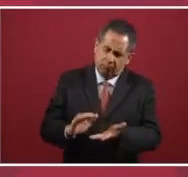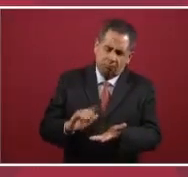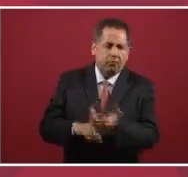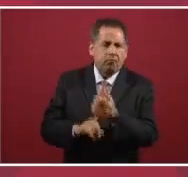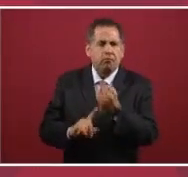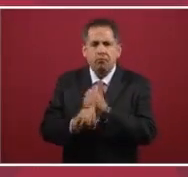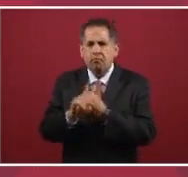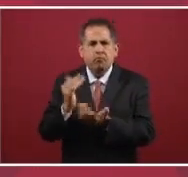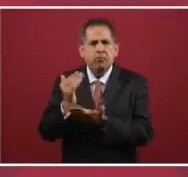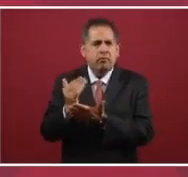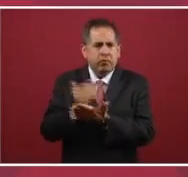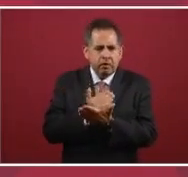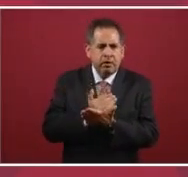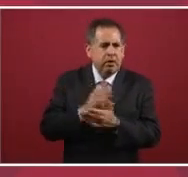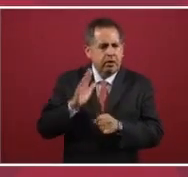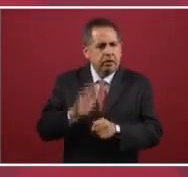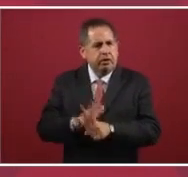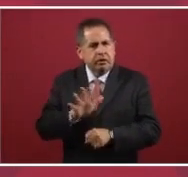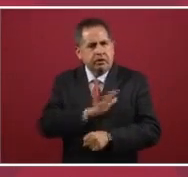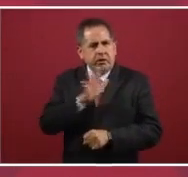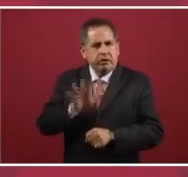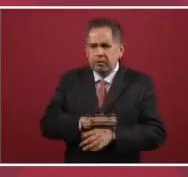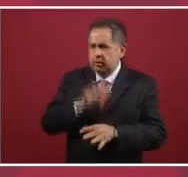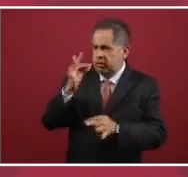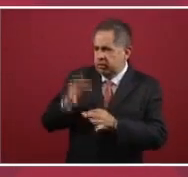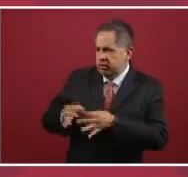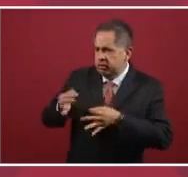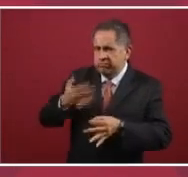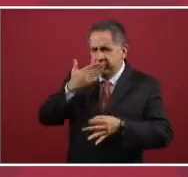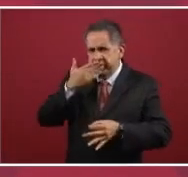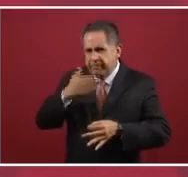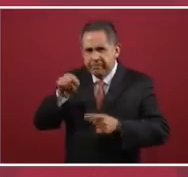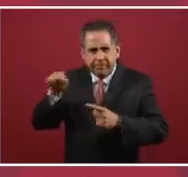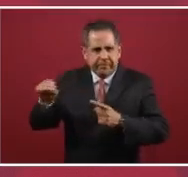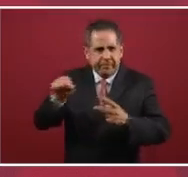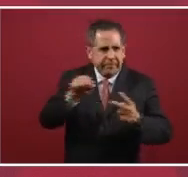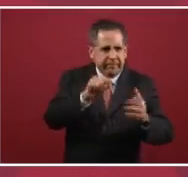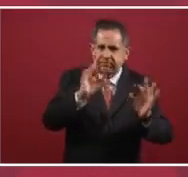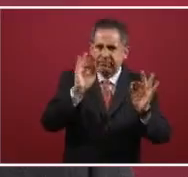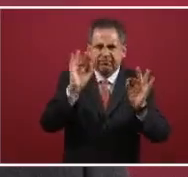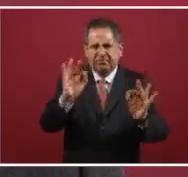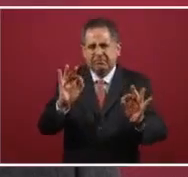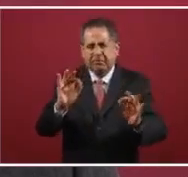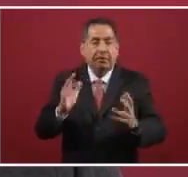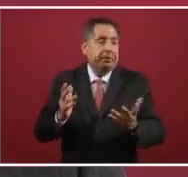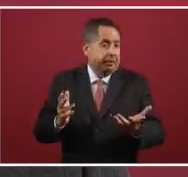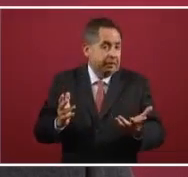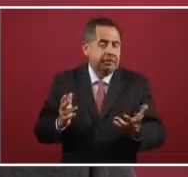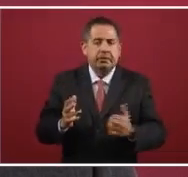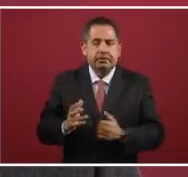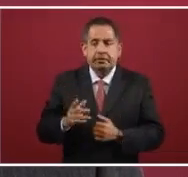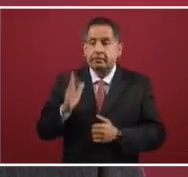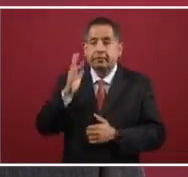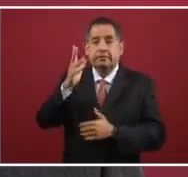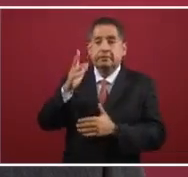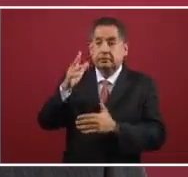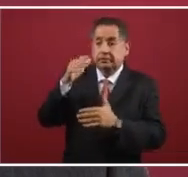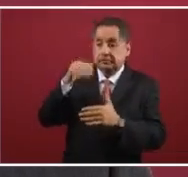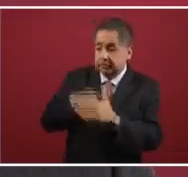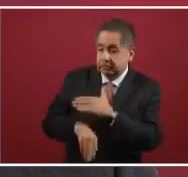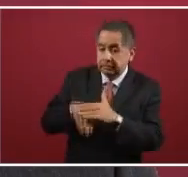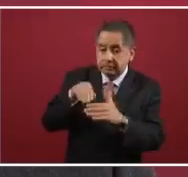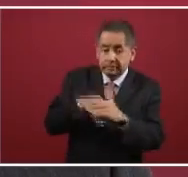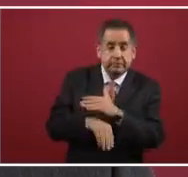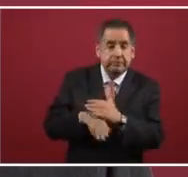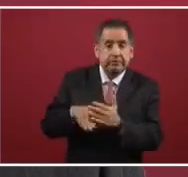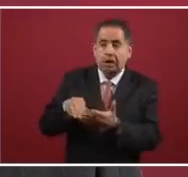problemas, con más calidad, porque no se va a hundir ninguno de los